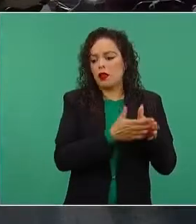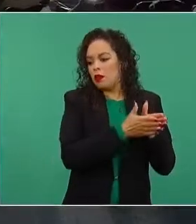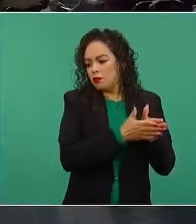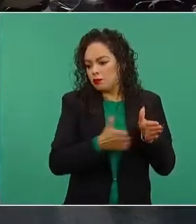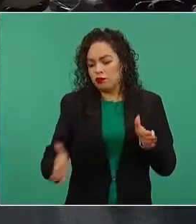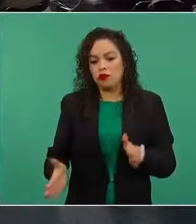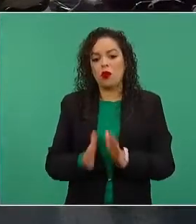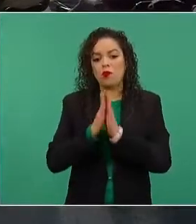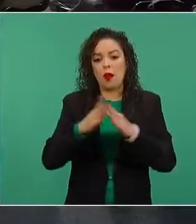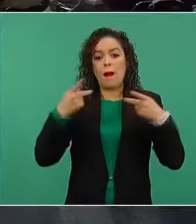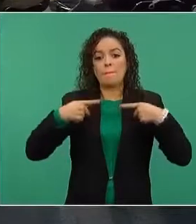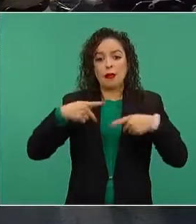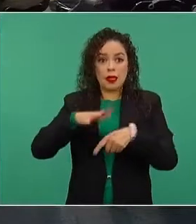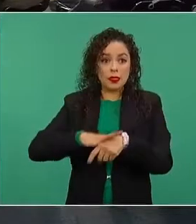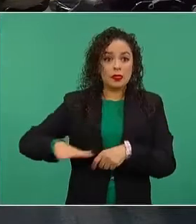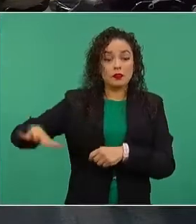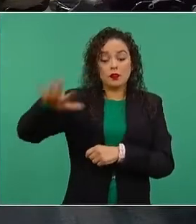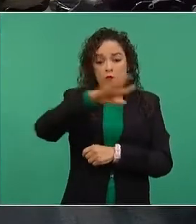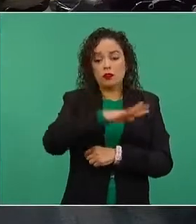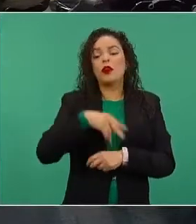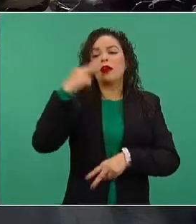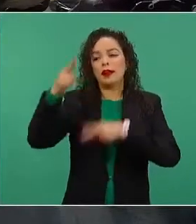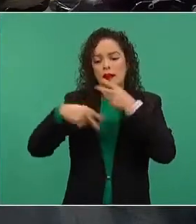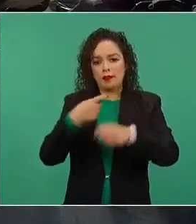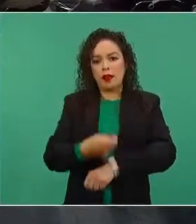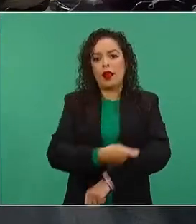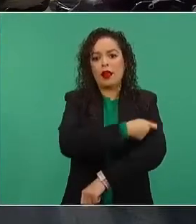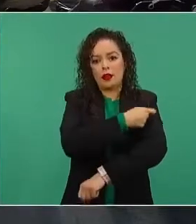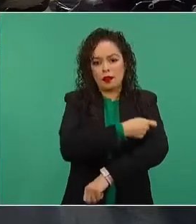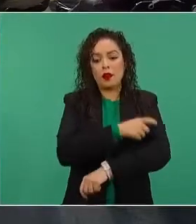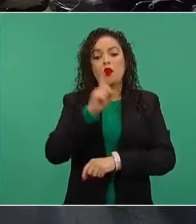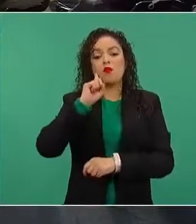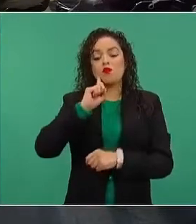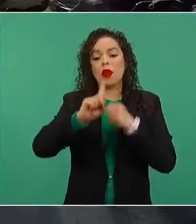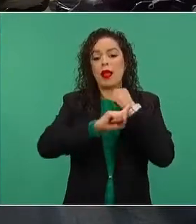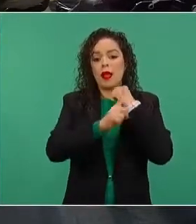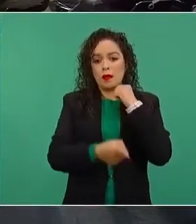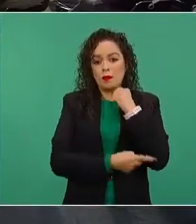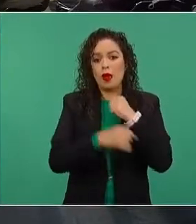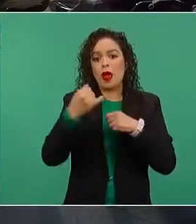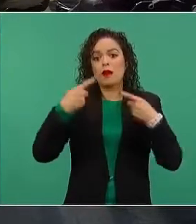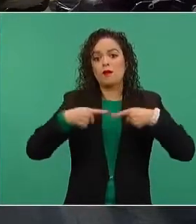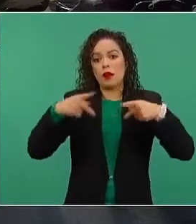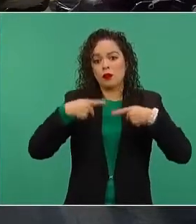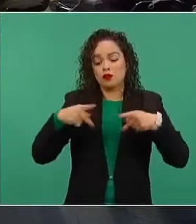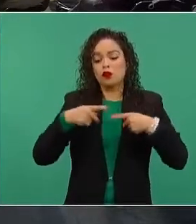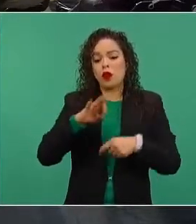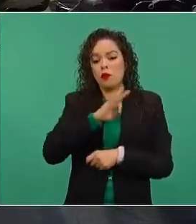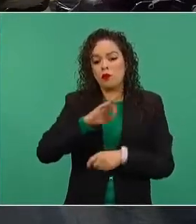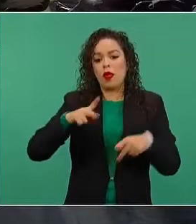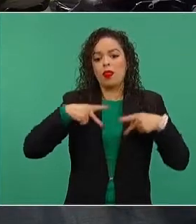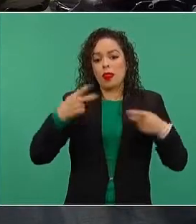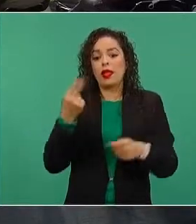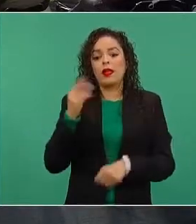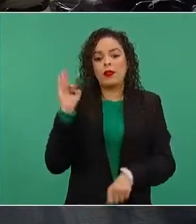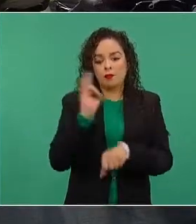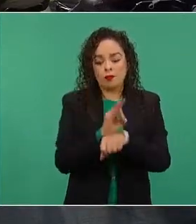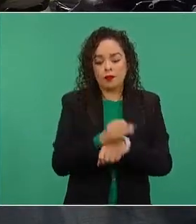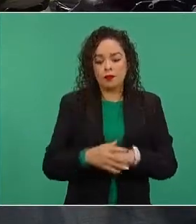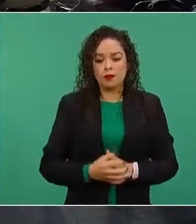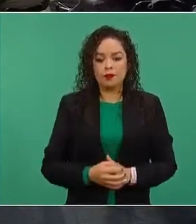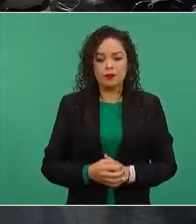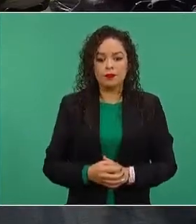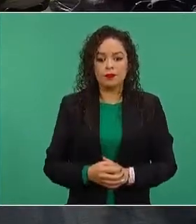vacunarse a las personas en mayor riesgo, incluyendo las embarazadas. Gracias. Pues